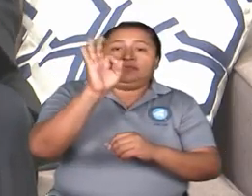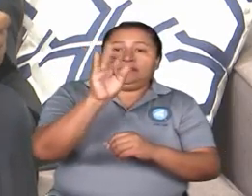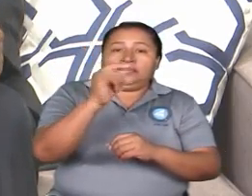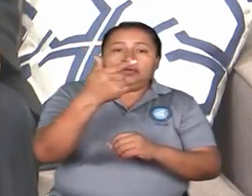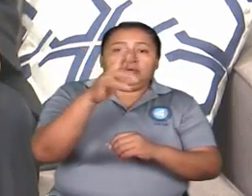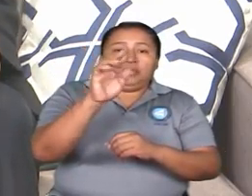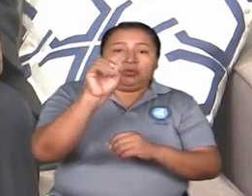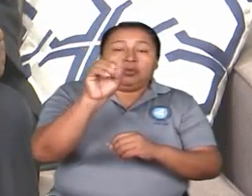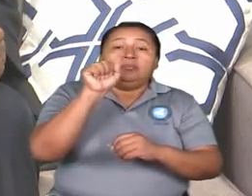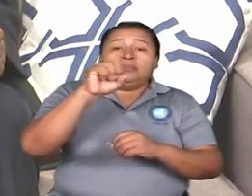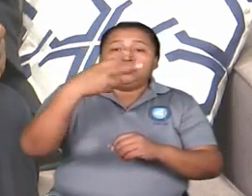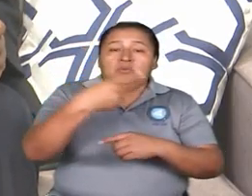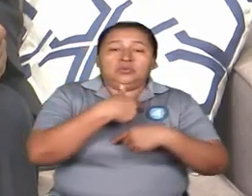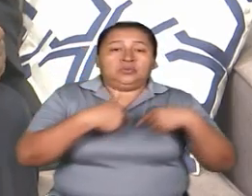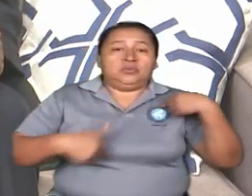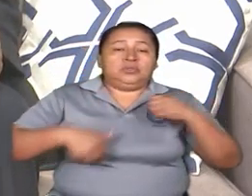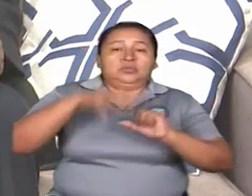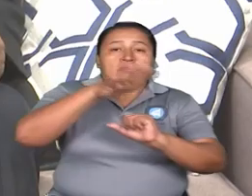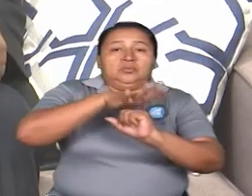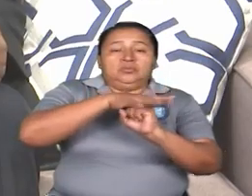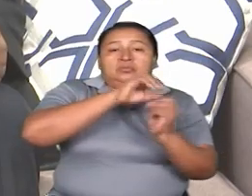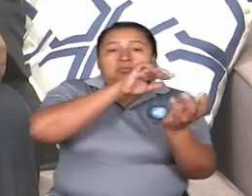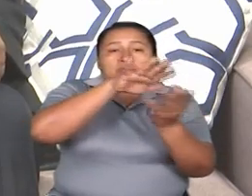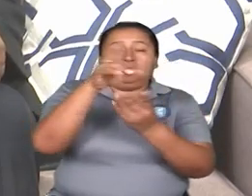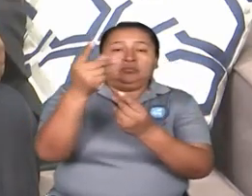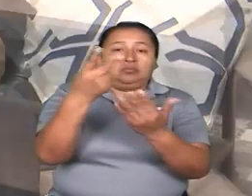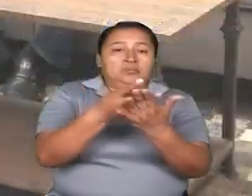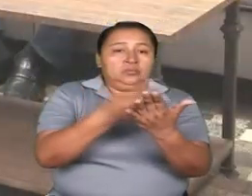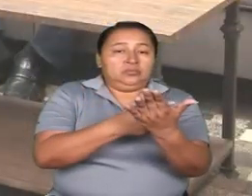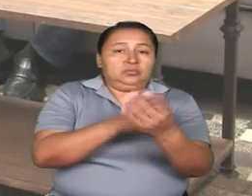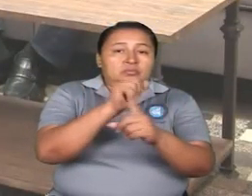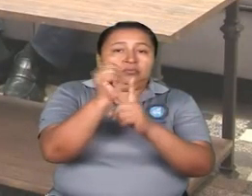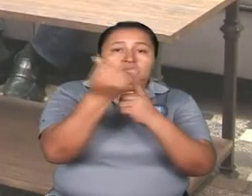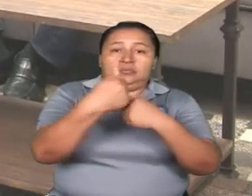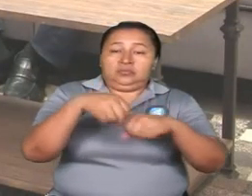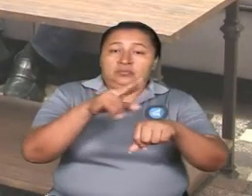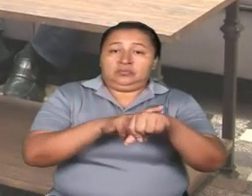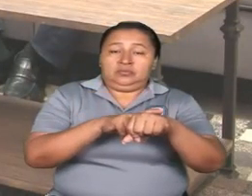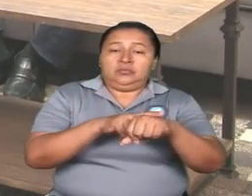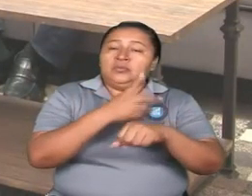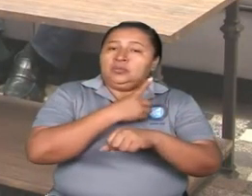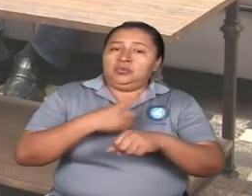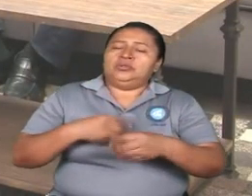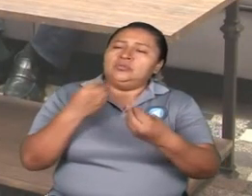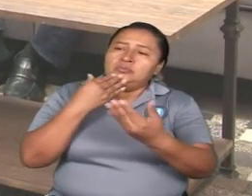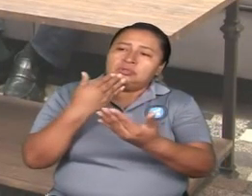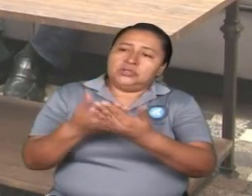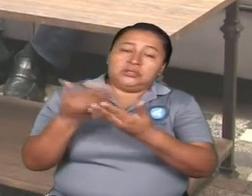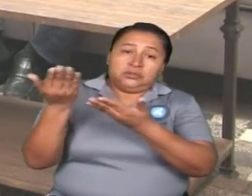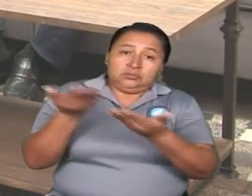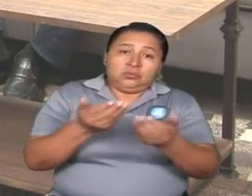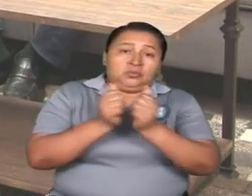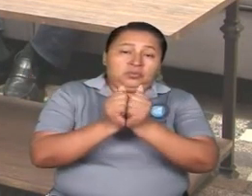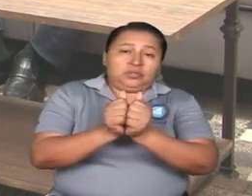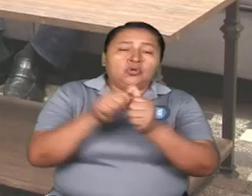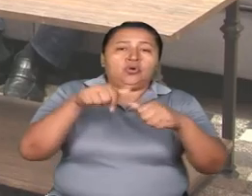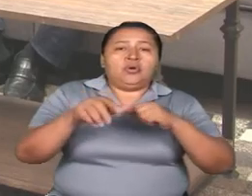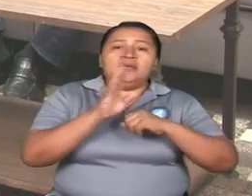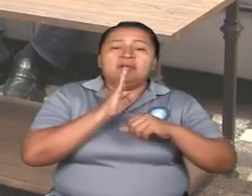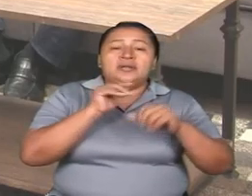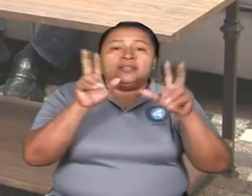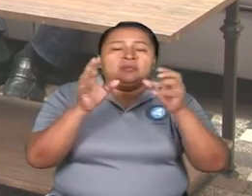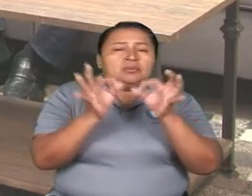es vicepresidente de la Comisión de Producción, Economía y Presupuesto de nuestra Asamblea Nacional. Diputado, muchas gracias por acompañarnos para hablar de un tema